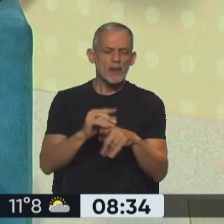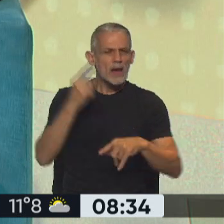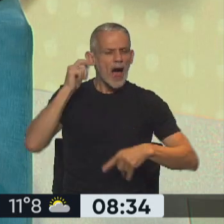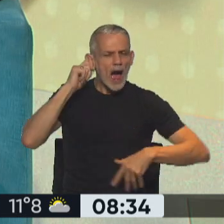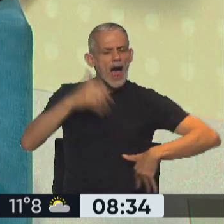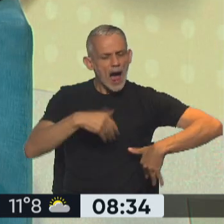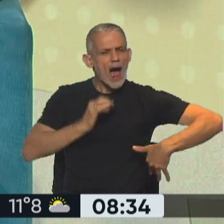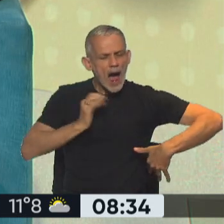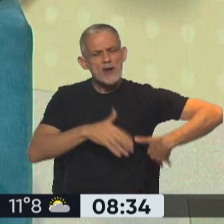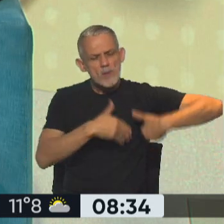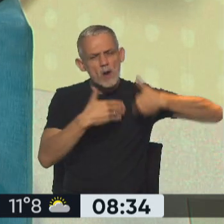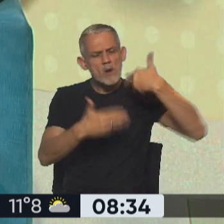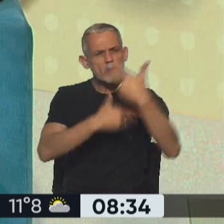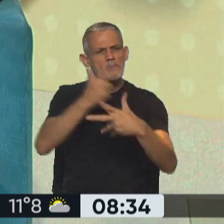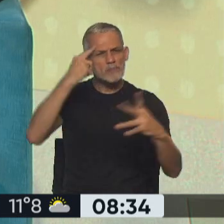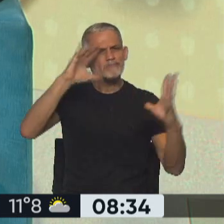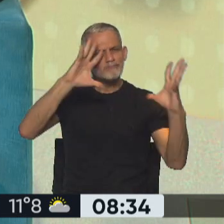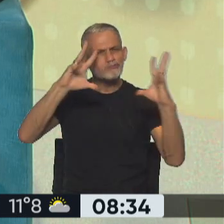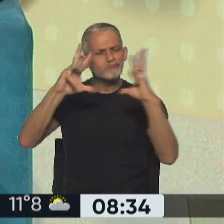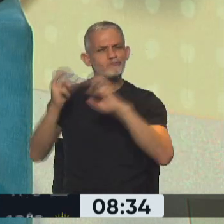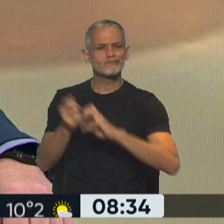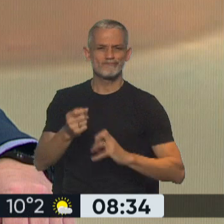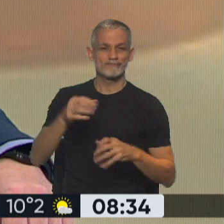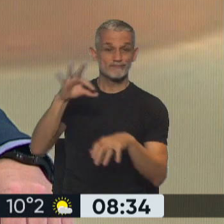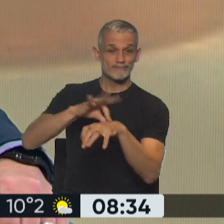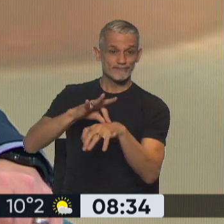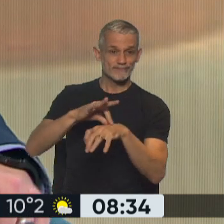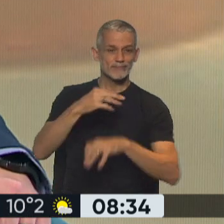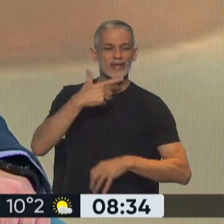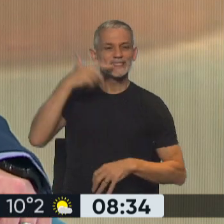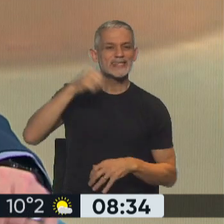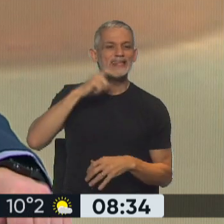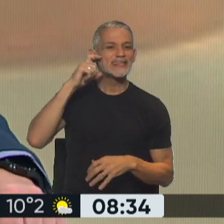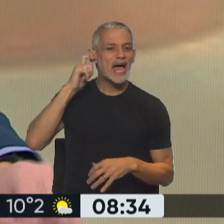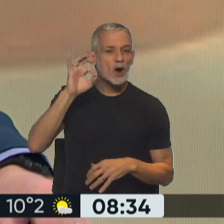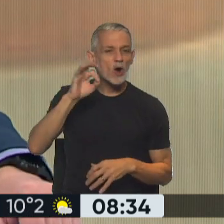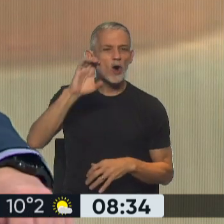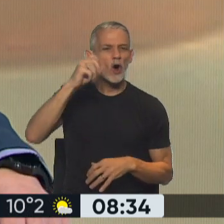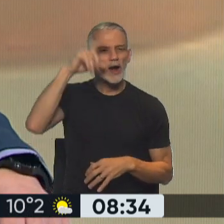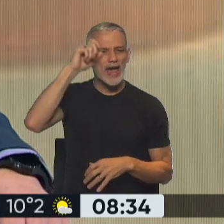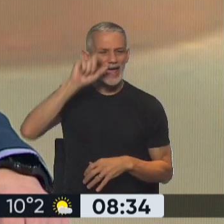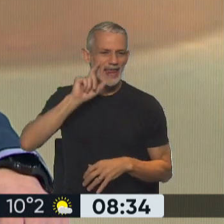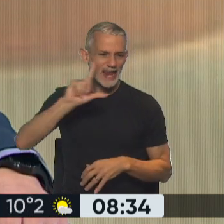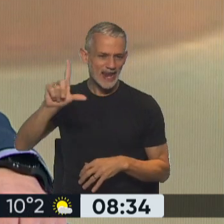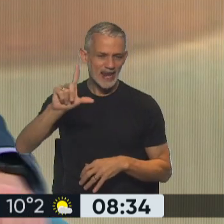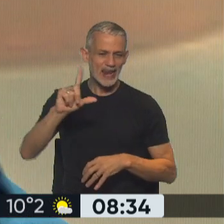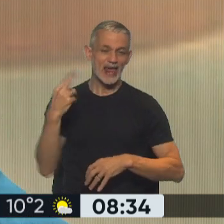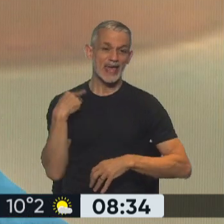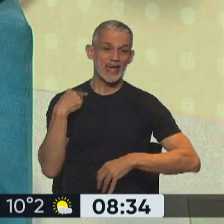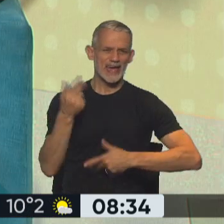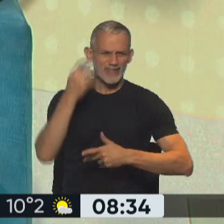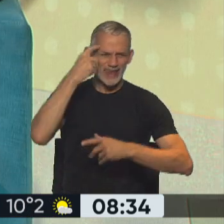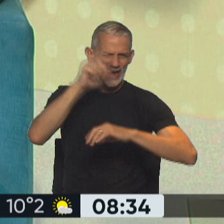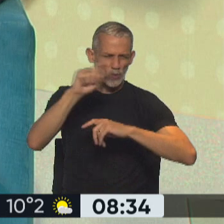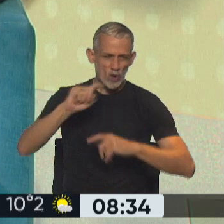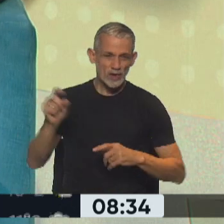de los años afecta a muchísimas personas. Saludamos al doctor Santiago O'Neill, que es jefe de neurología cognitiva